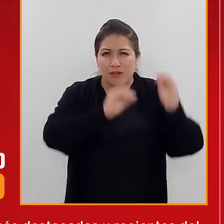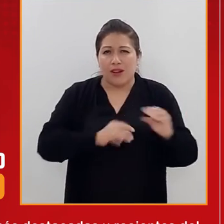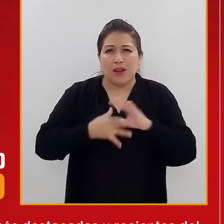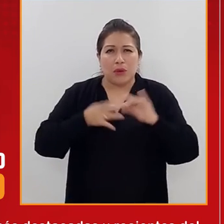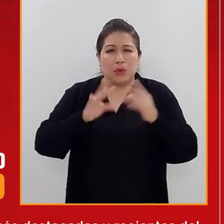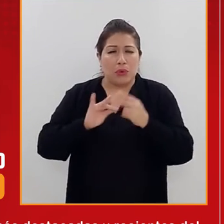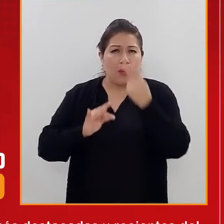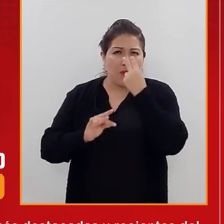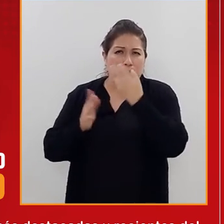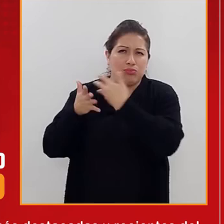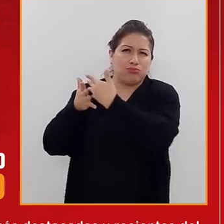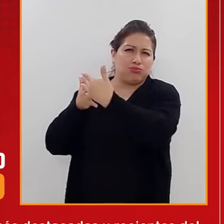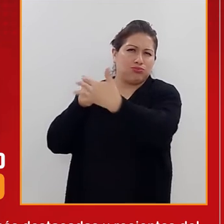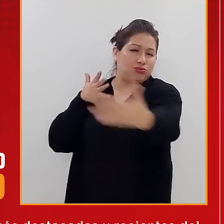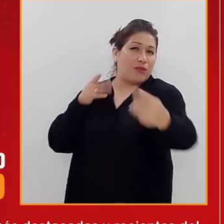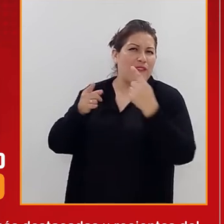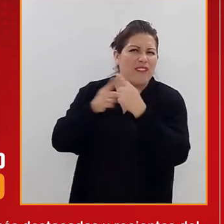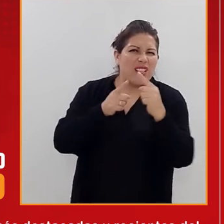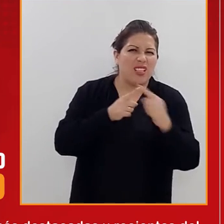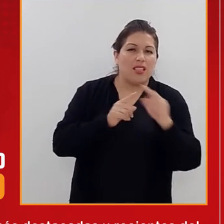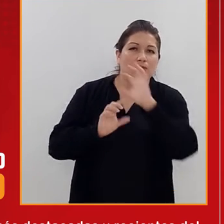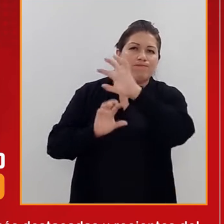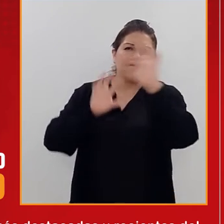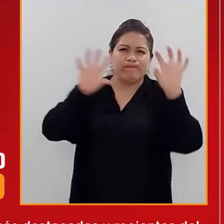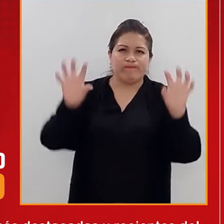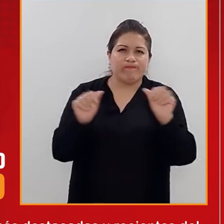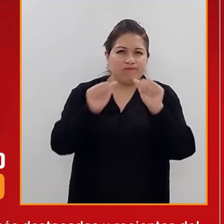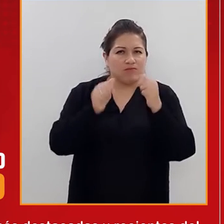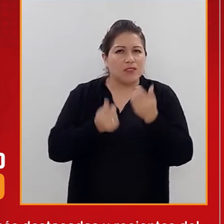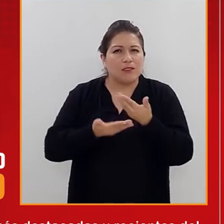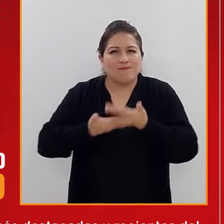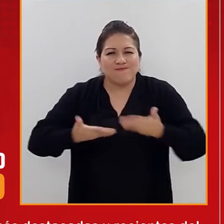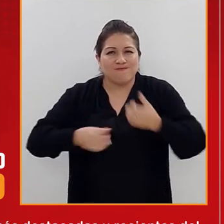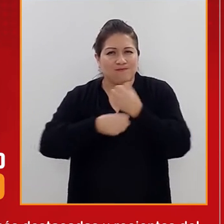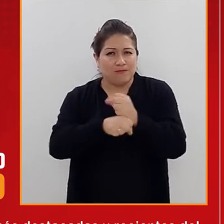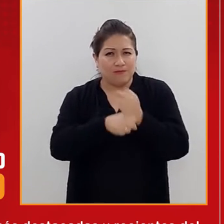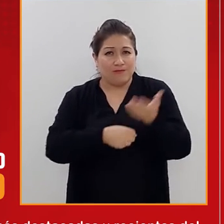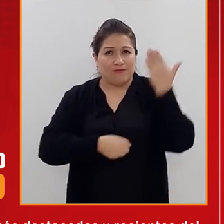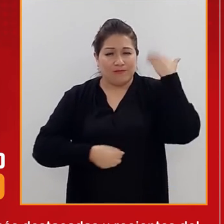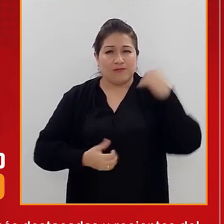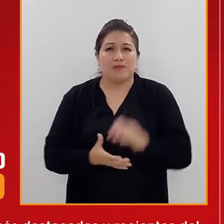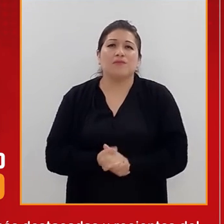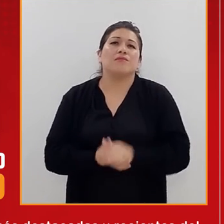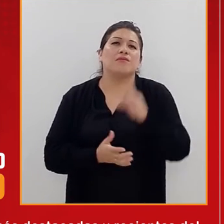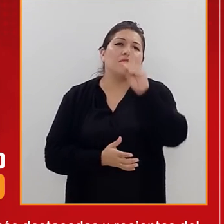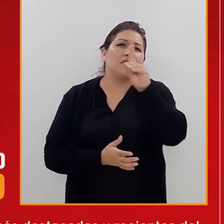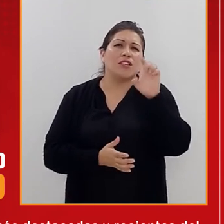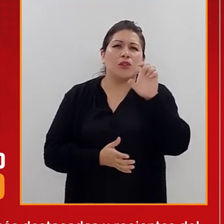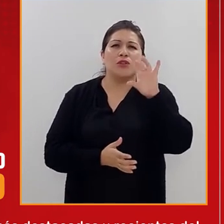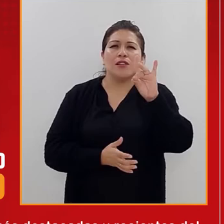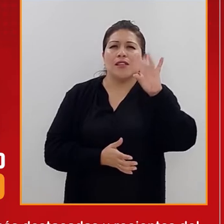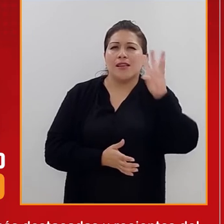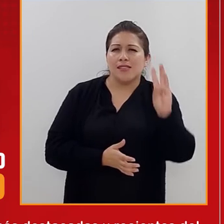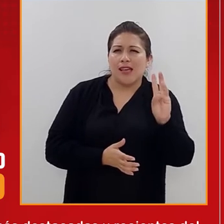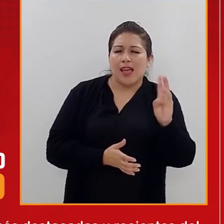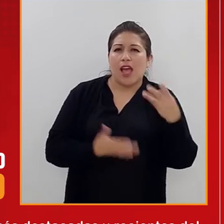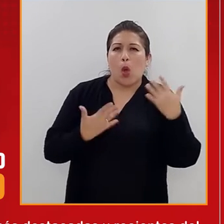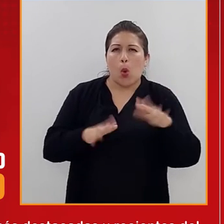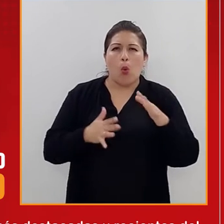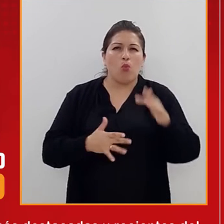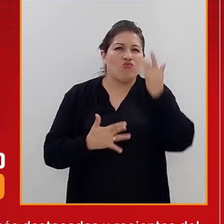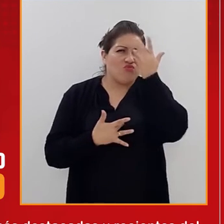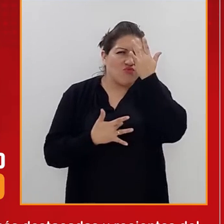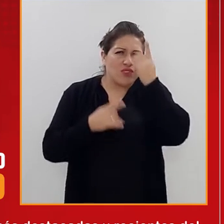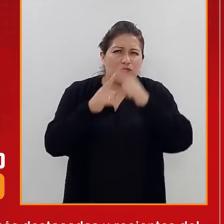Larco se cuenta con un catálogo extenso de cerámicos, entre los cuales se encuentran 86 representaciones